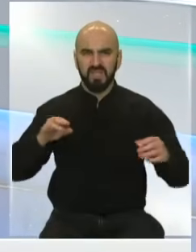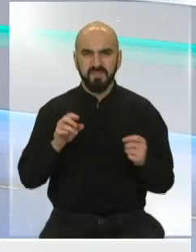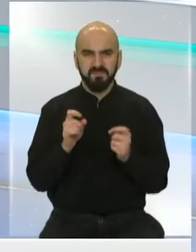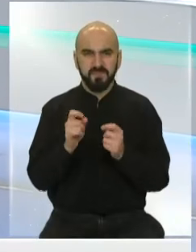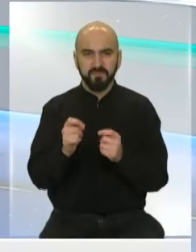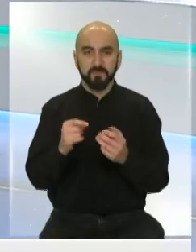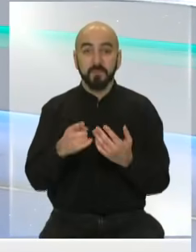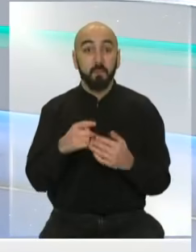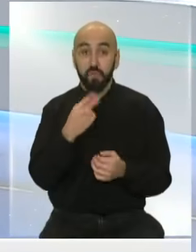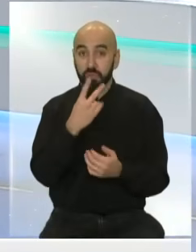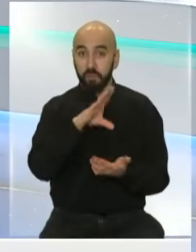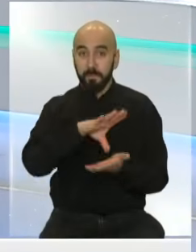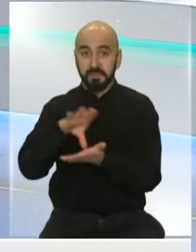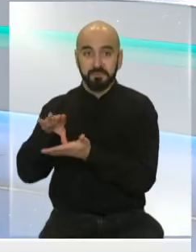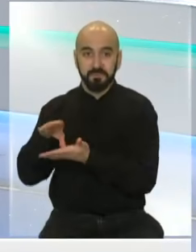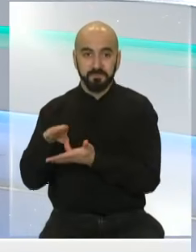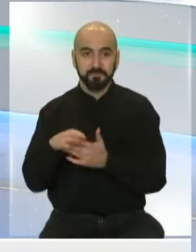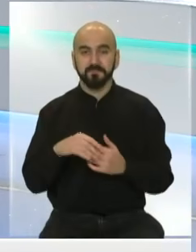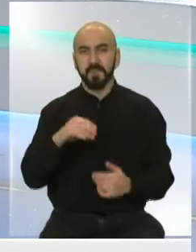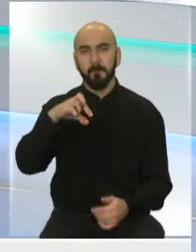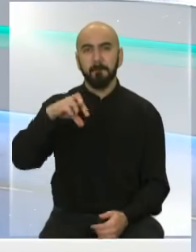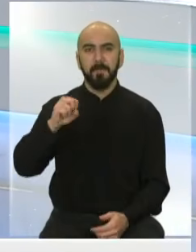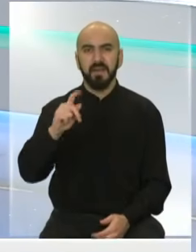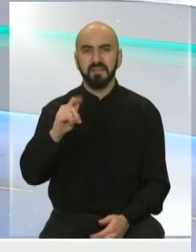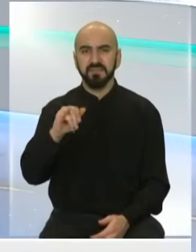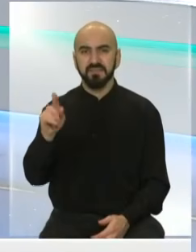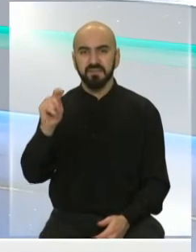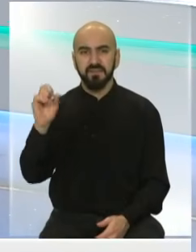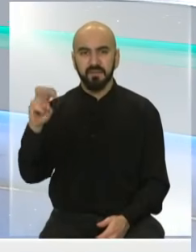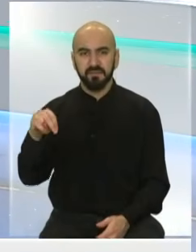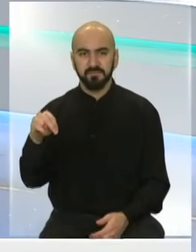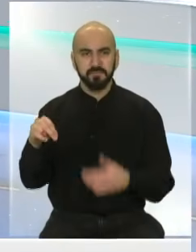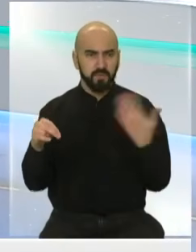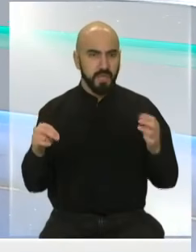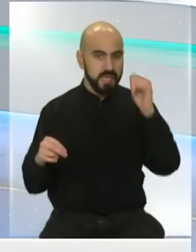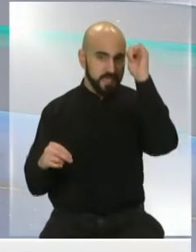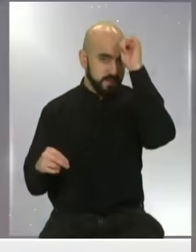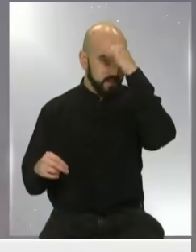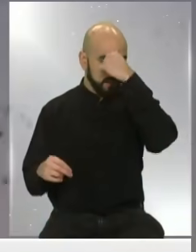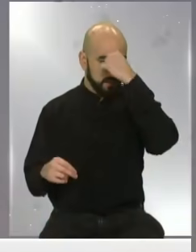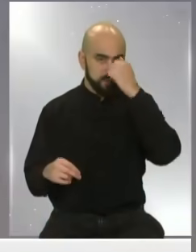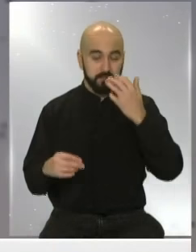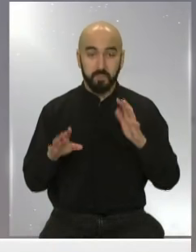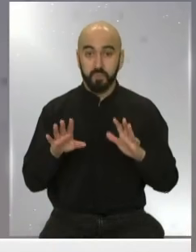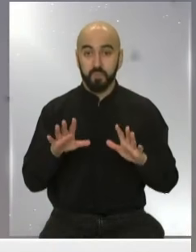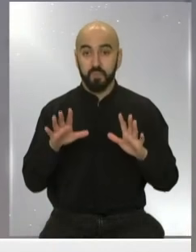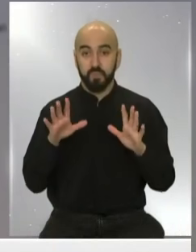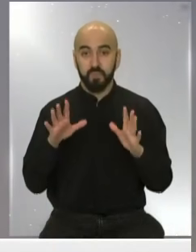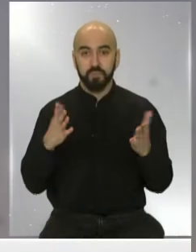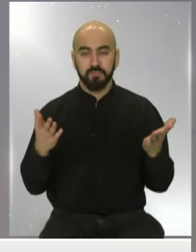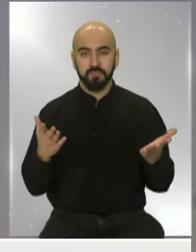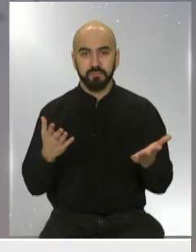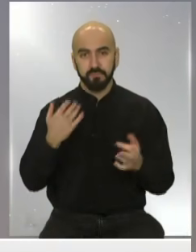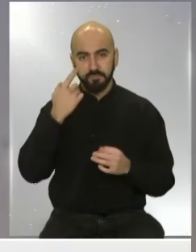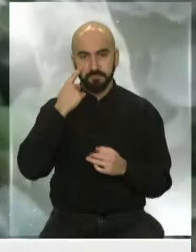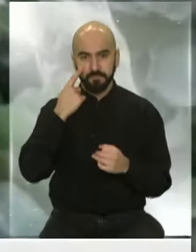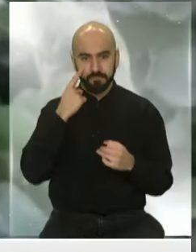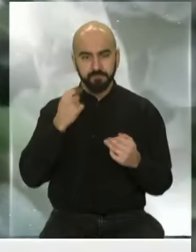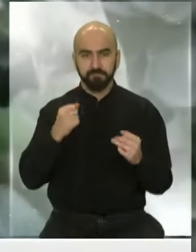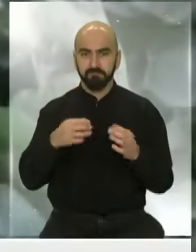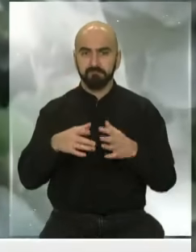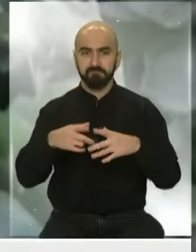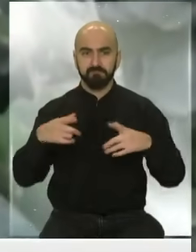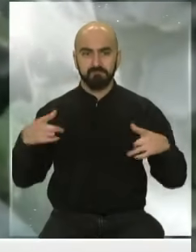involucra a 2 países. Viene de Pakistán y ahora, ¿cómo está la India? Es impresionante. Increíble. Está sufriendo esta